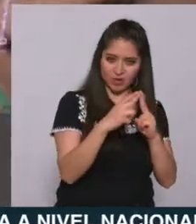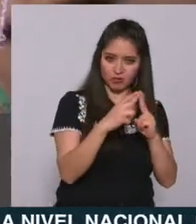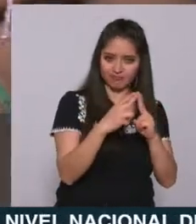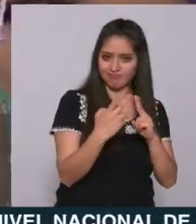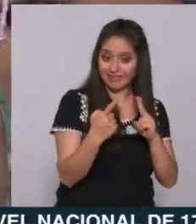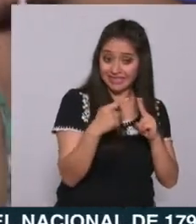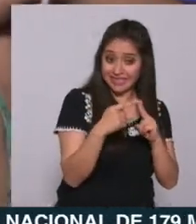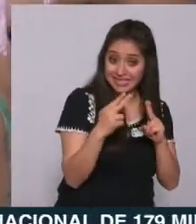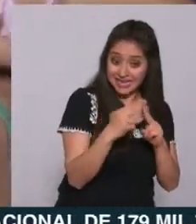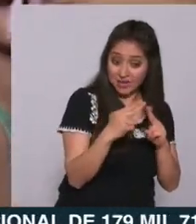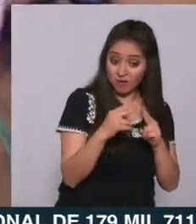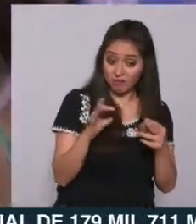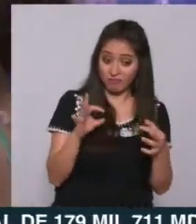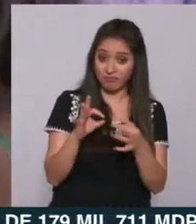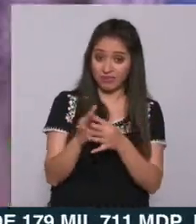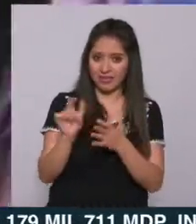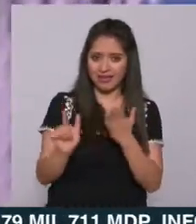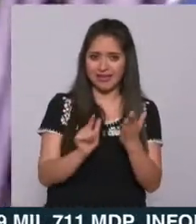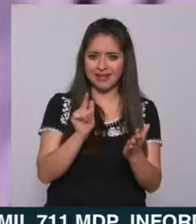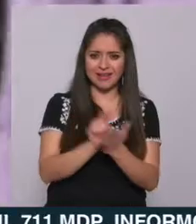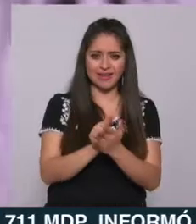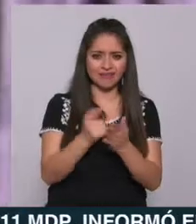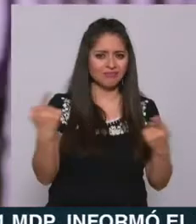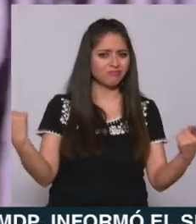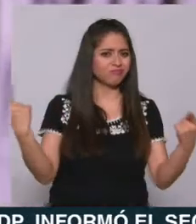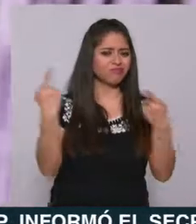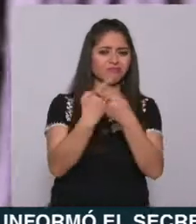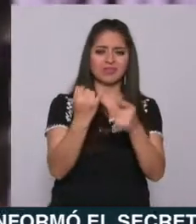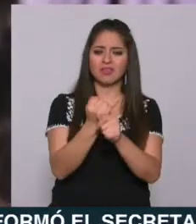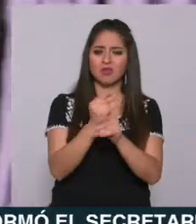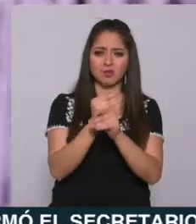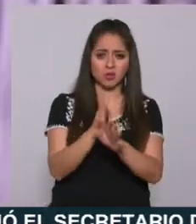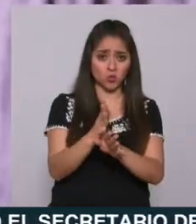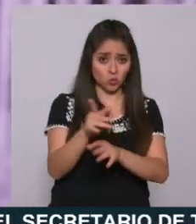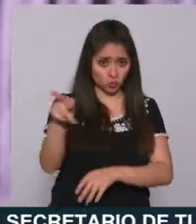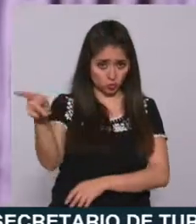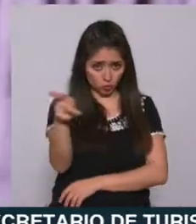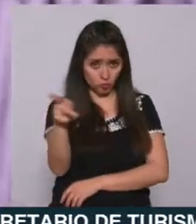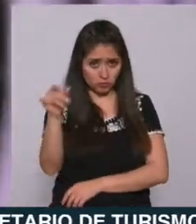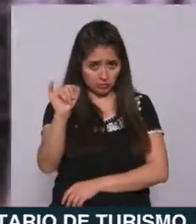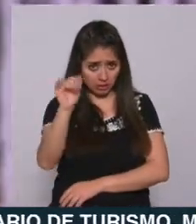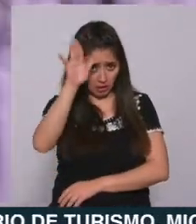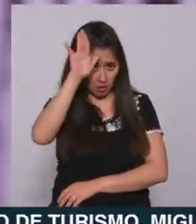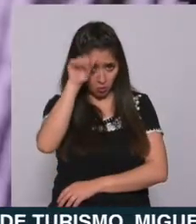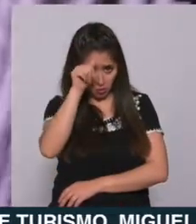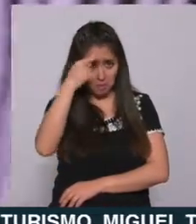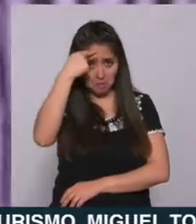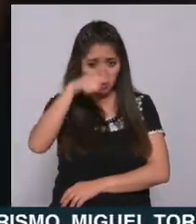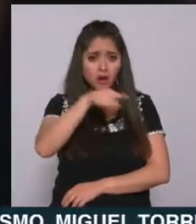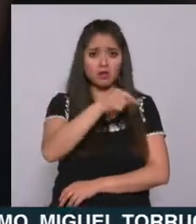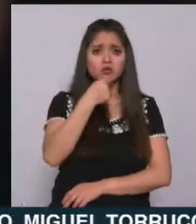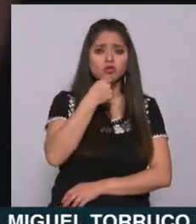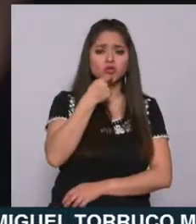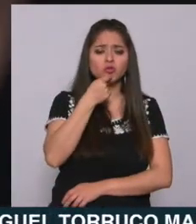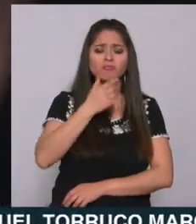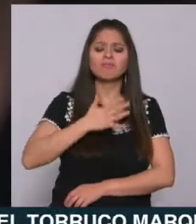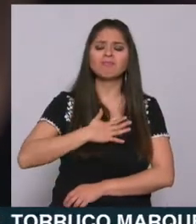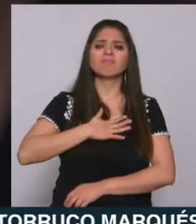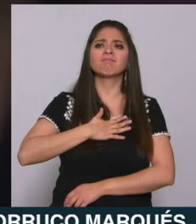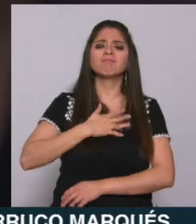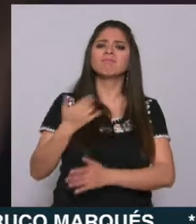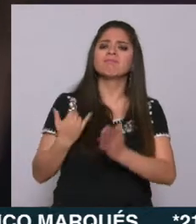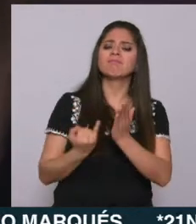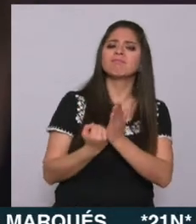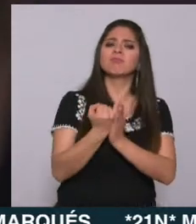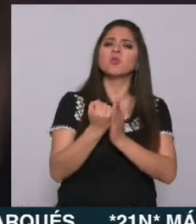con temas legales pues surgen estas controversias. Ustedes están completamente a favor de que los niños puedan decidir qué